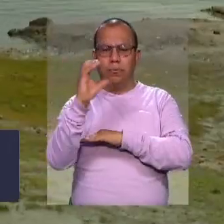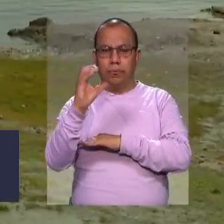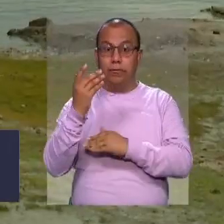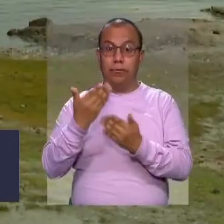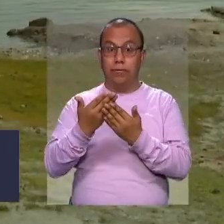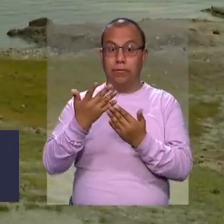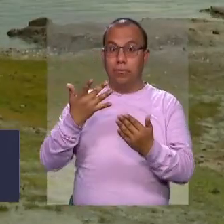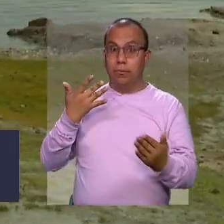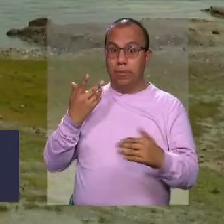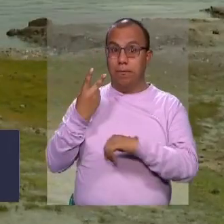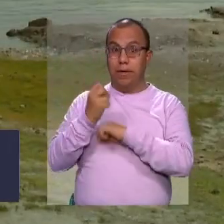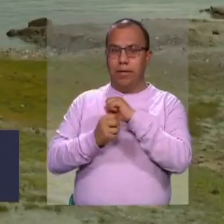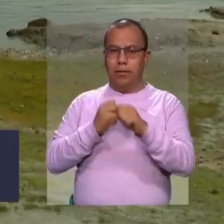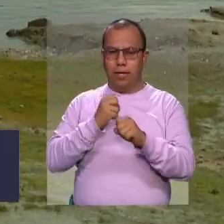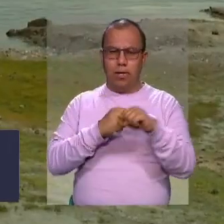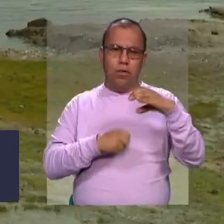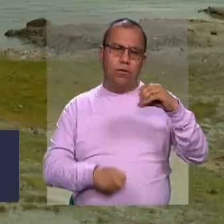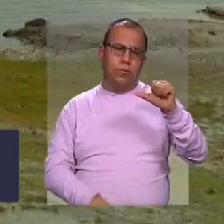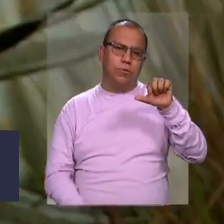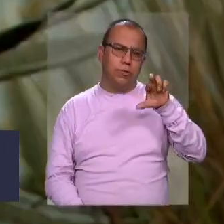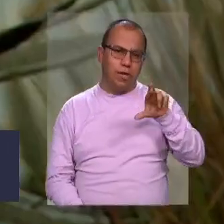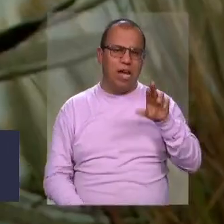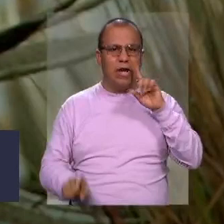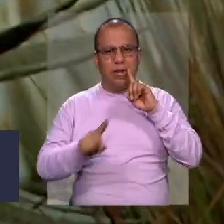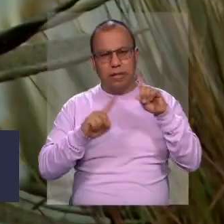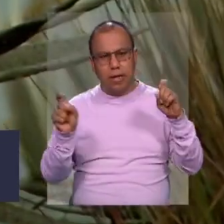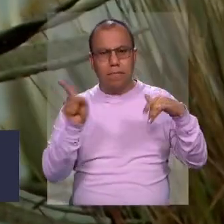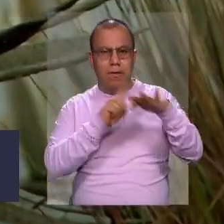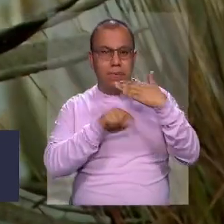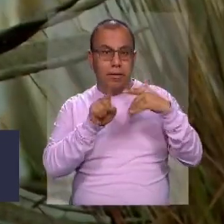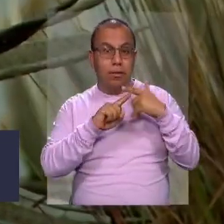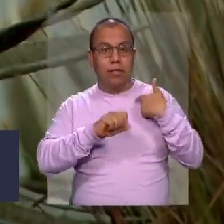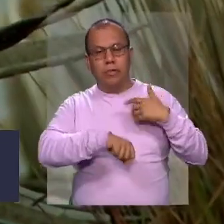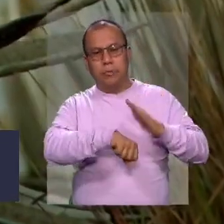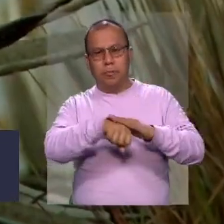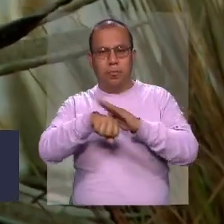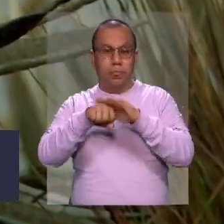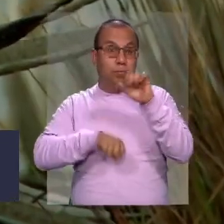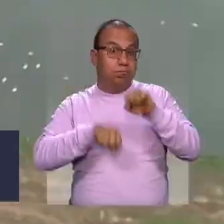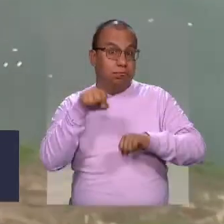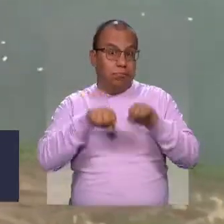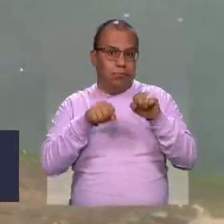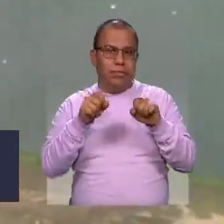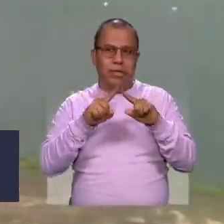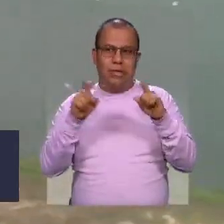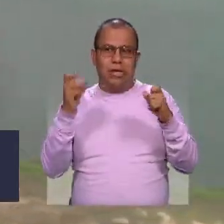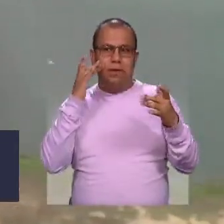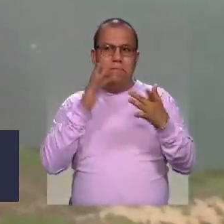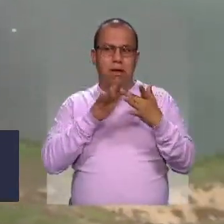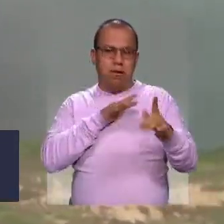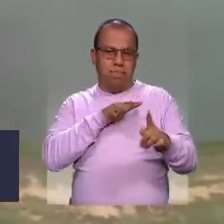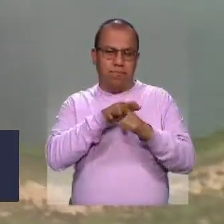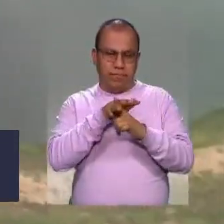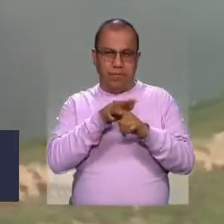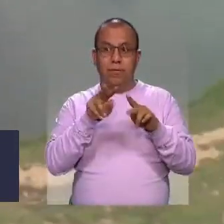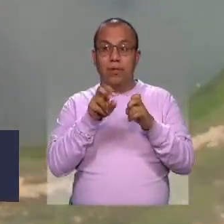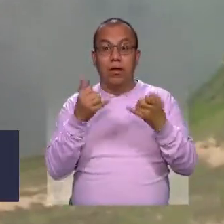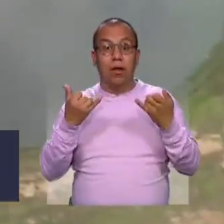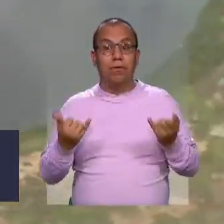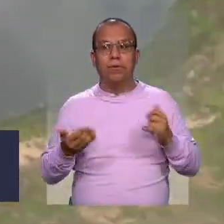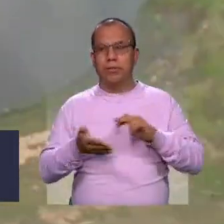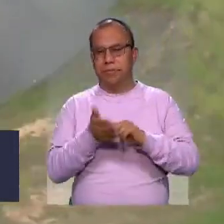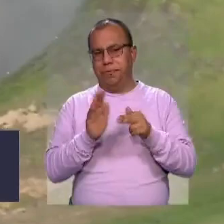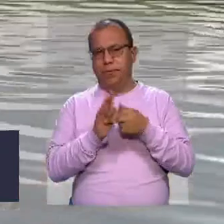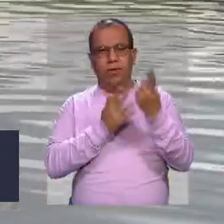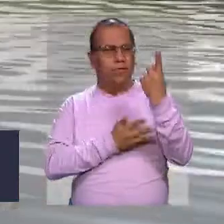20 años, la CAR y otras autoridades ambientales alertaron un posible estrés hídrico del río Bogotá. Esto debido a